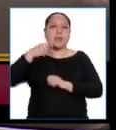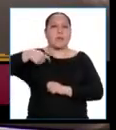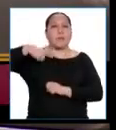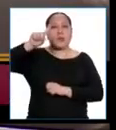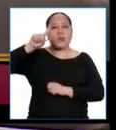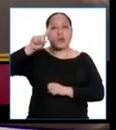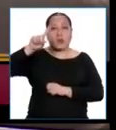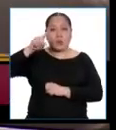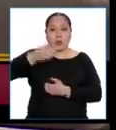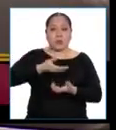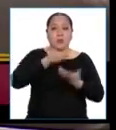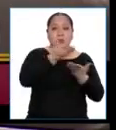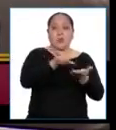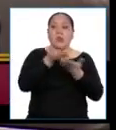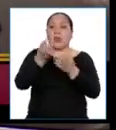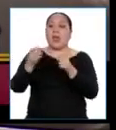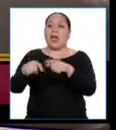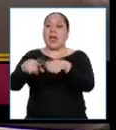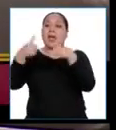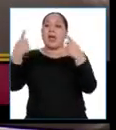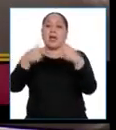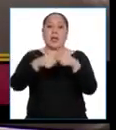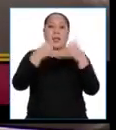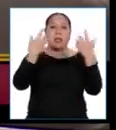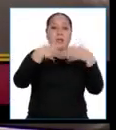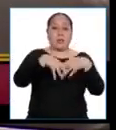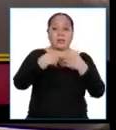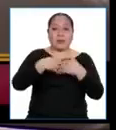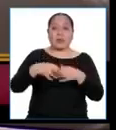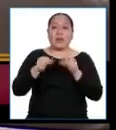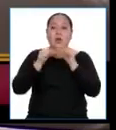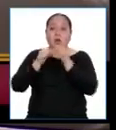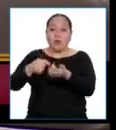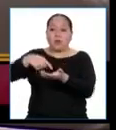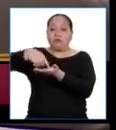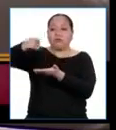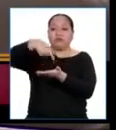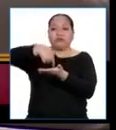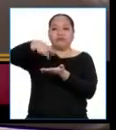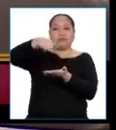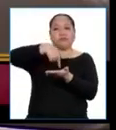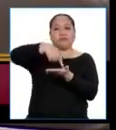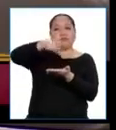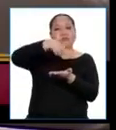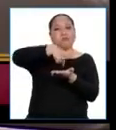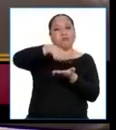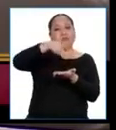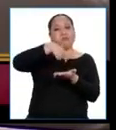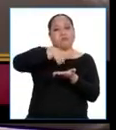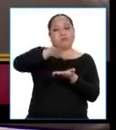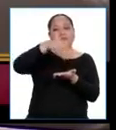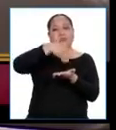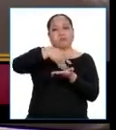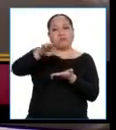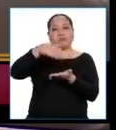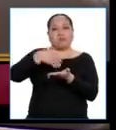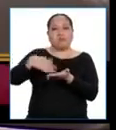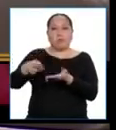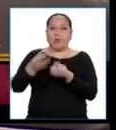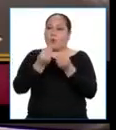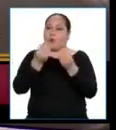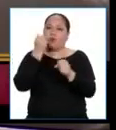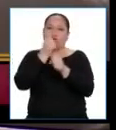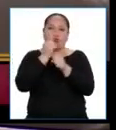las grandes empresas que siguen despidiendo a miles de trabajadores todos los días y no